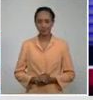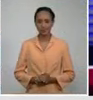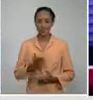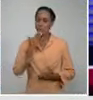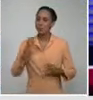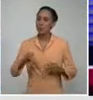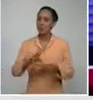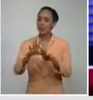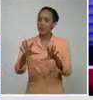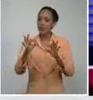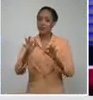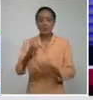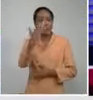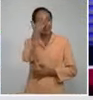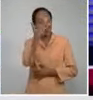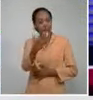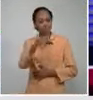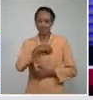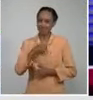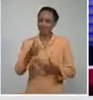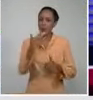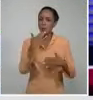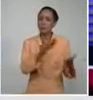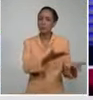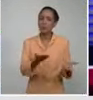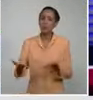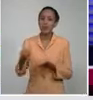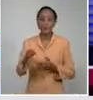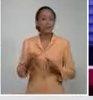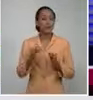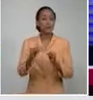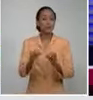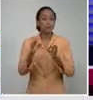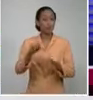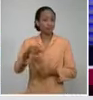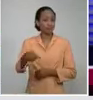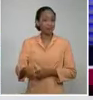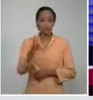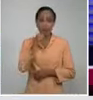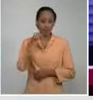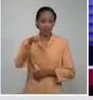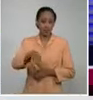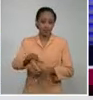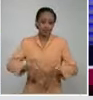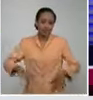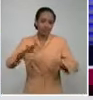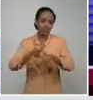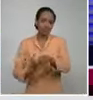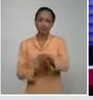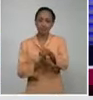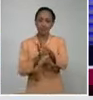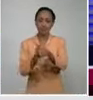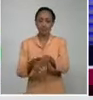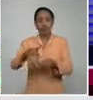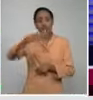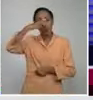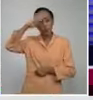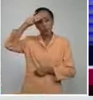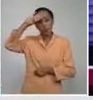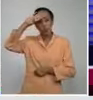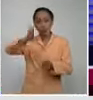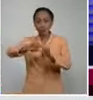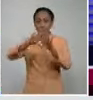buenos días, qué gusto saludarle. Bienvenido a este espacio que lleva a usted la información más actualizada sobre el comportamiento de la COVID-19 en Cuba y